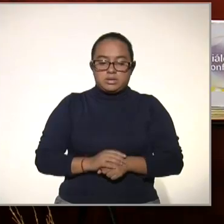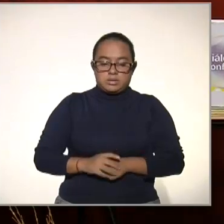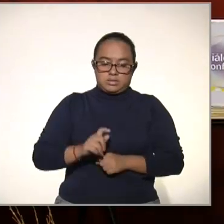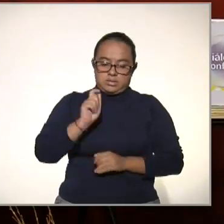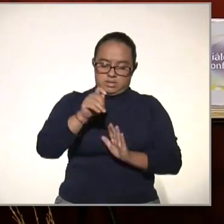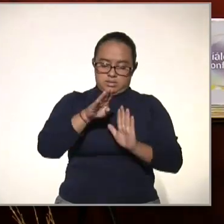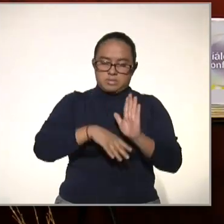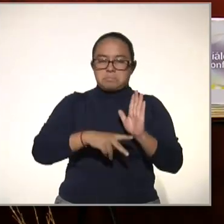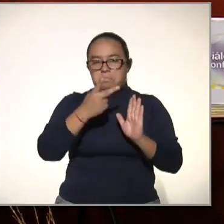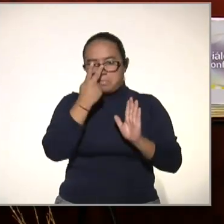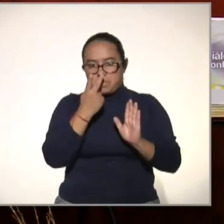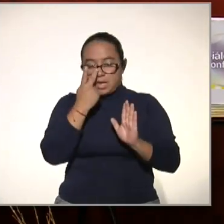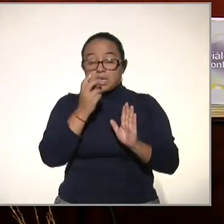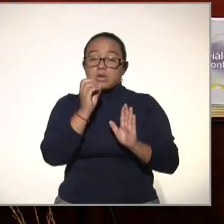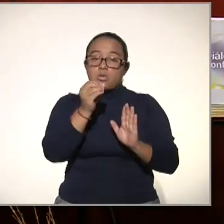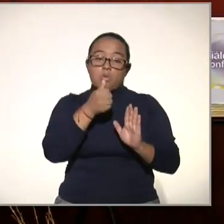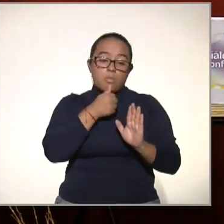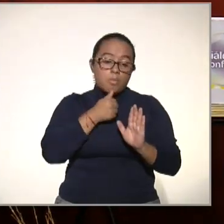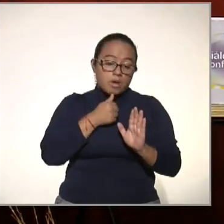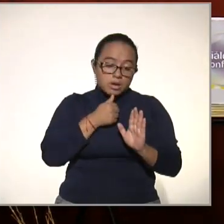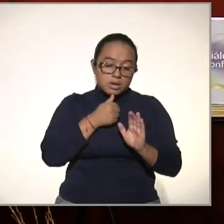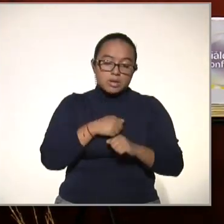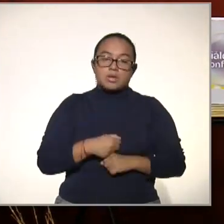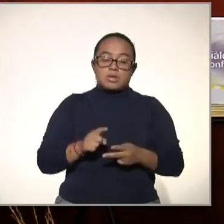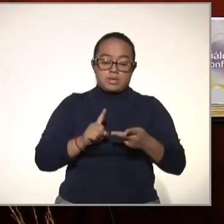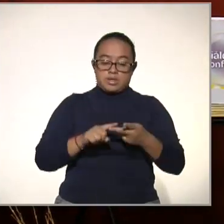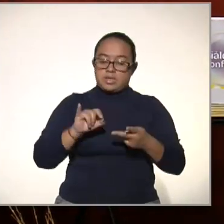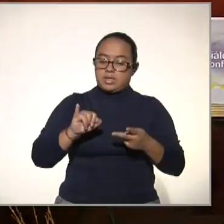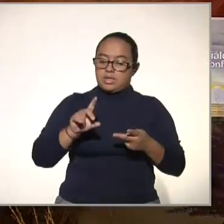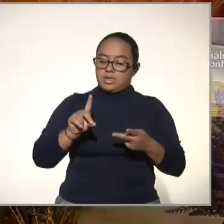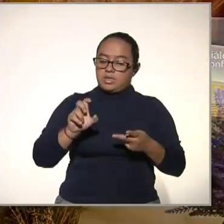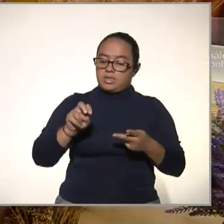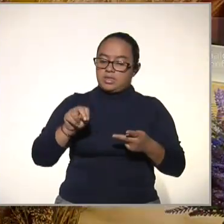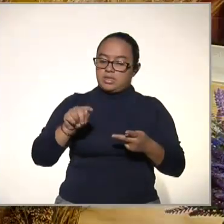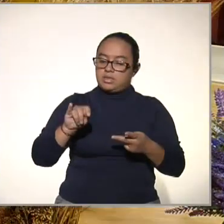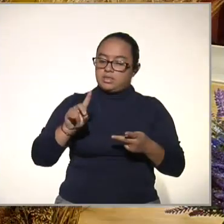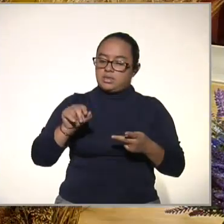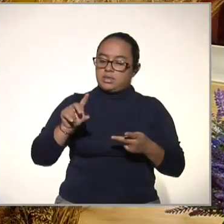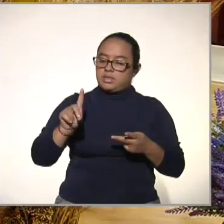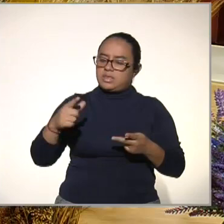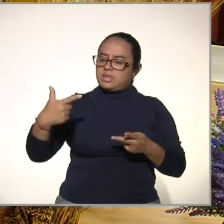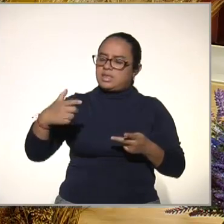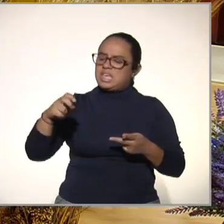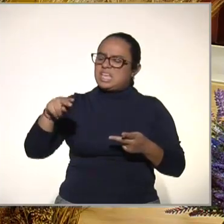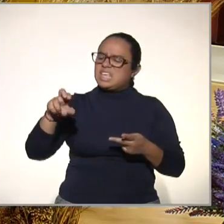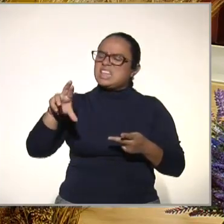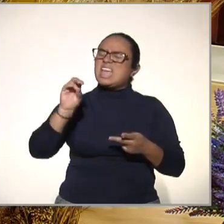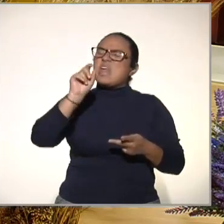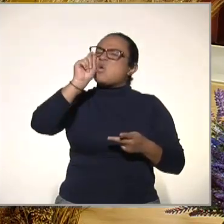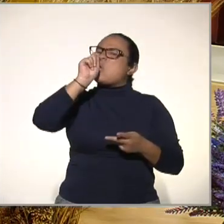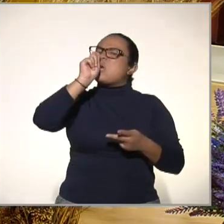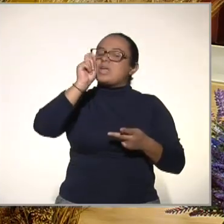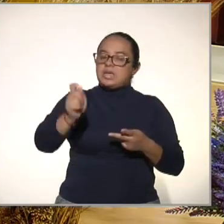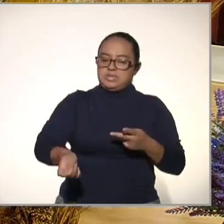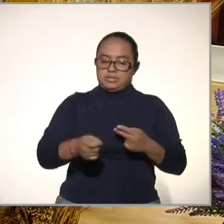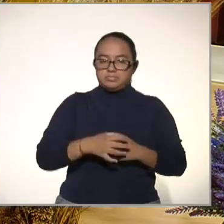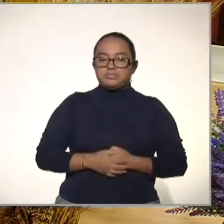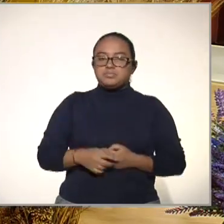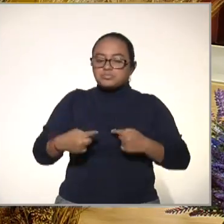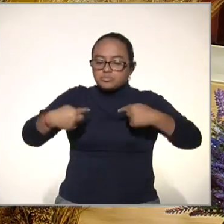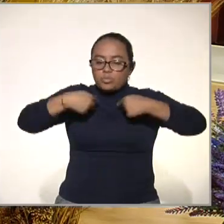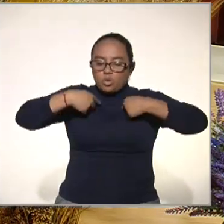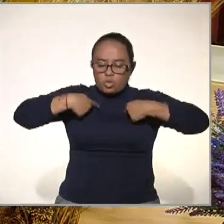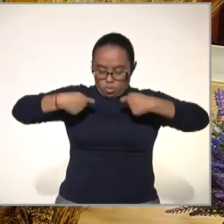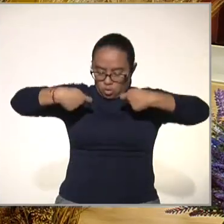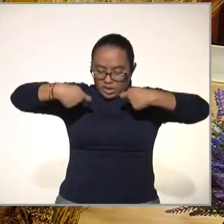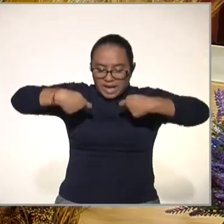genes. En cuanto a identidad de género, se refiere a quién soy